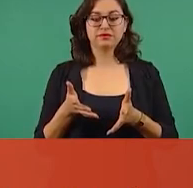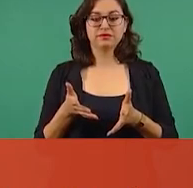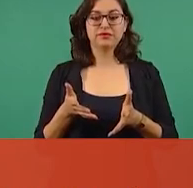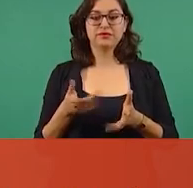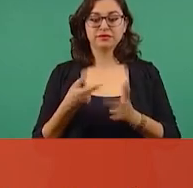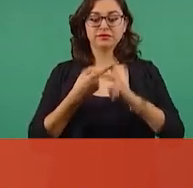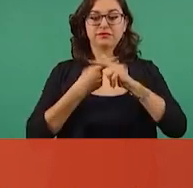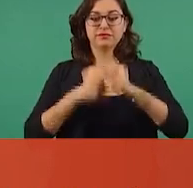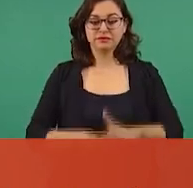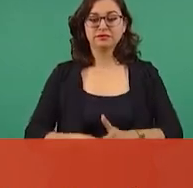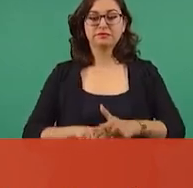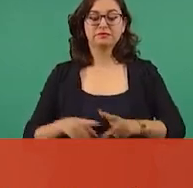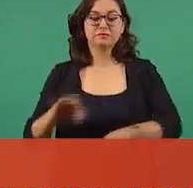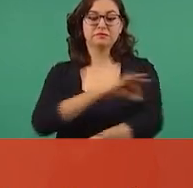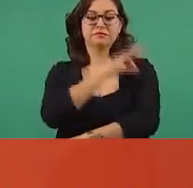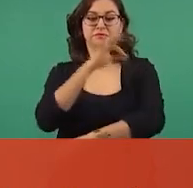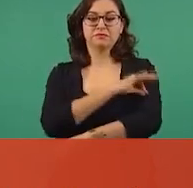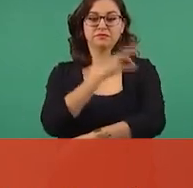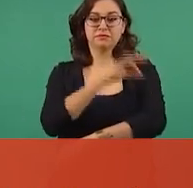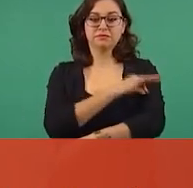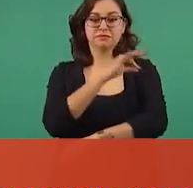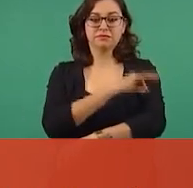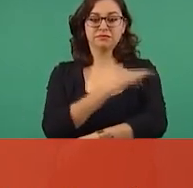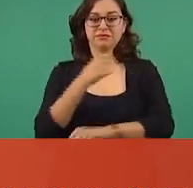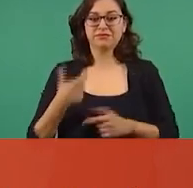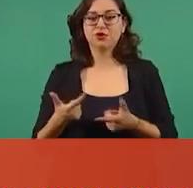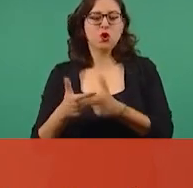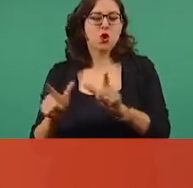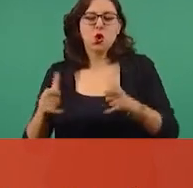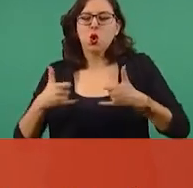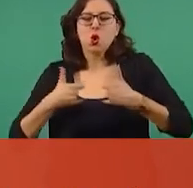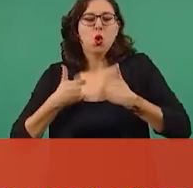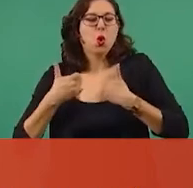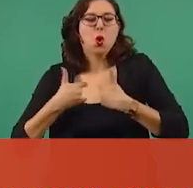gente más joven, a adolescentes casi.